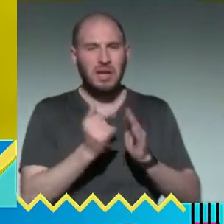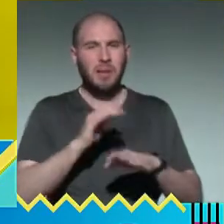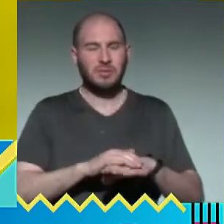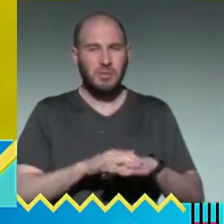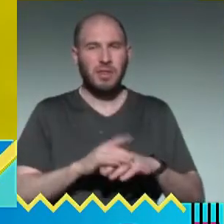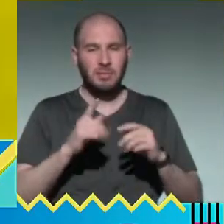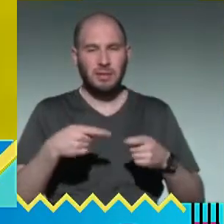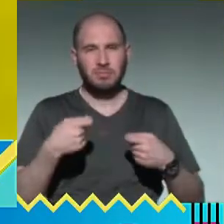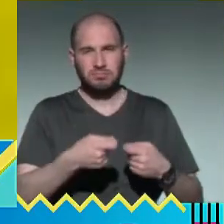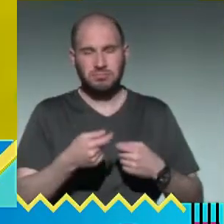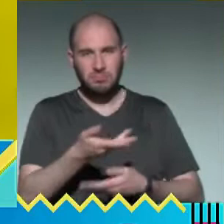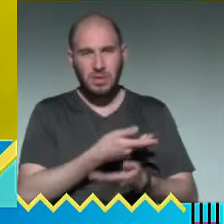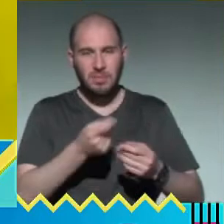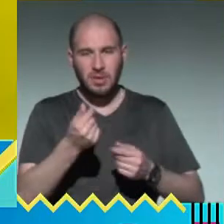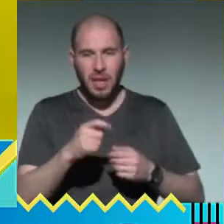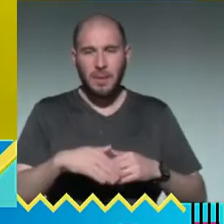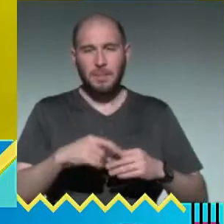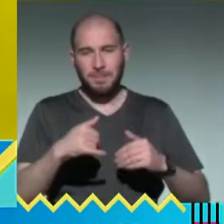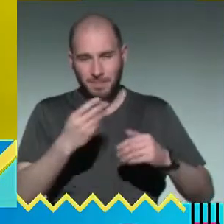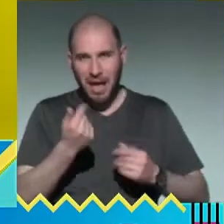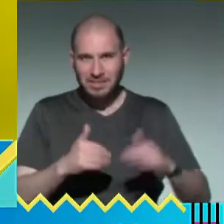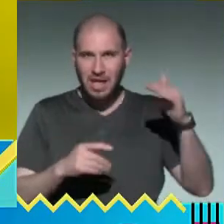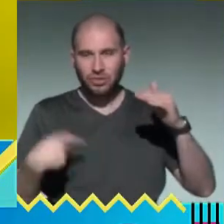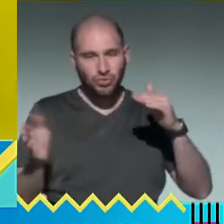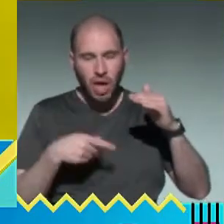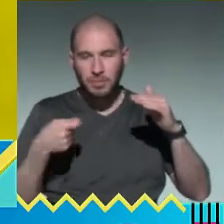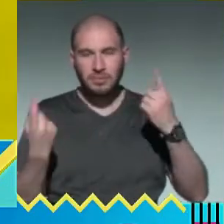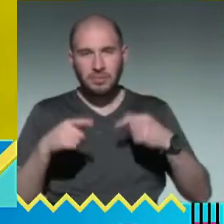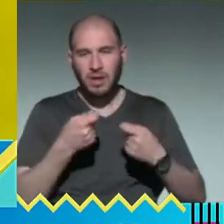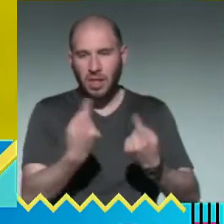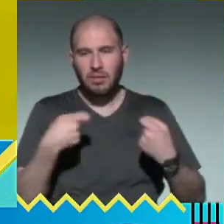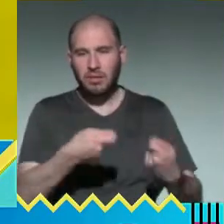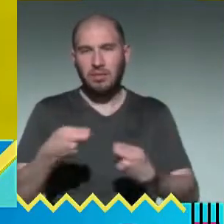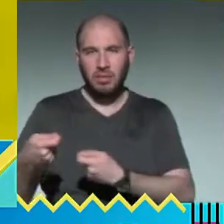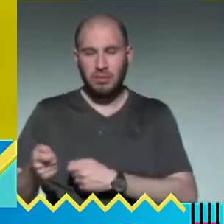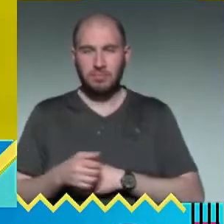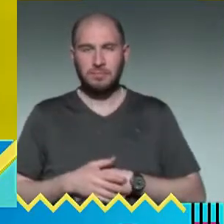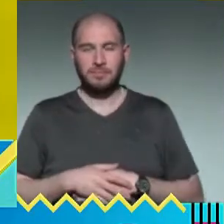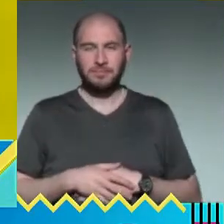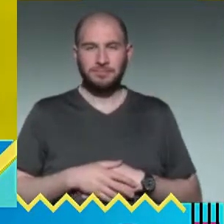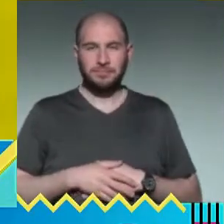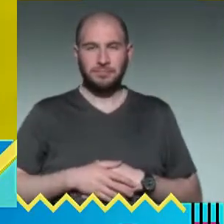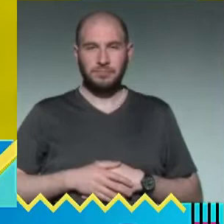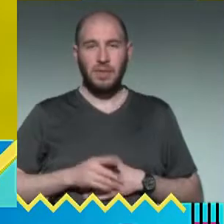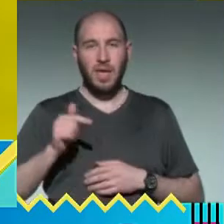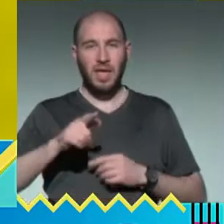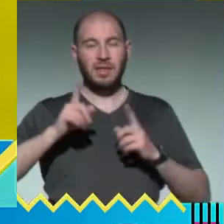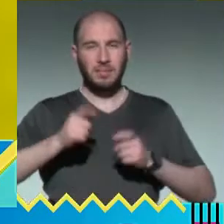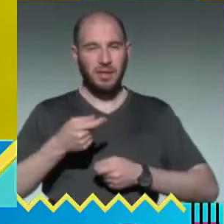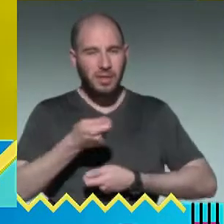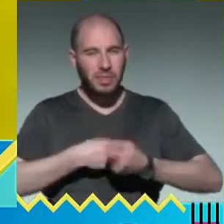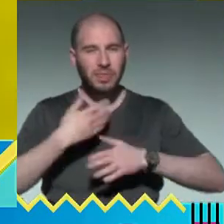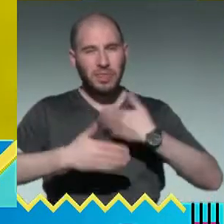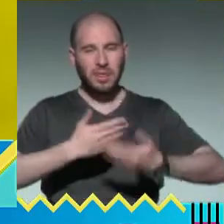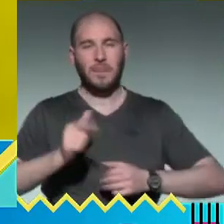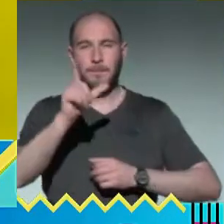responsabilidad y subsidiariedad, digamos. El que más tiene más aporta. Ahora, todos tenemos algo para aportar, digamos. Me parece que, digo, en eso también está el juego del